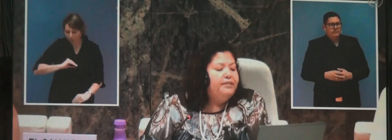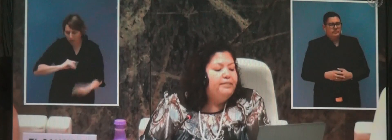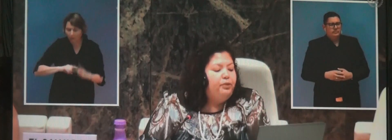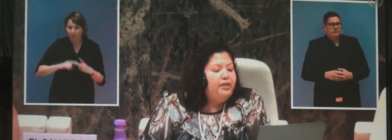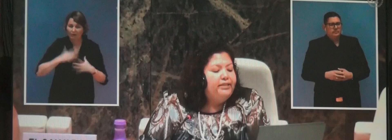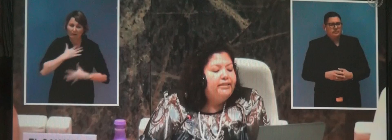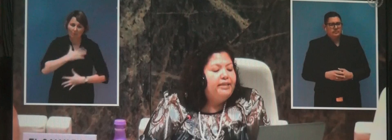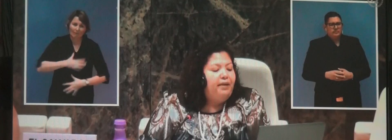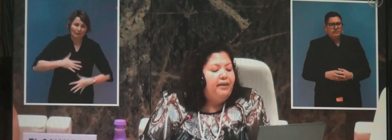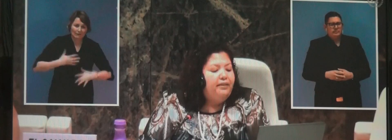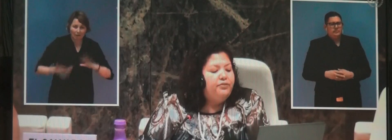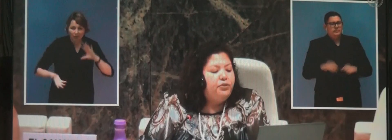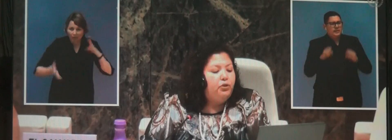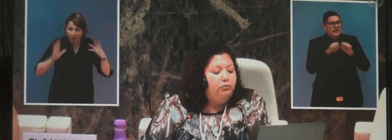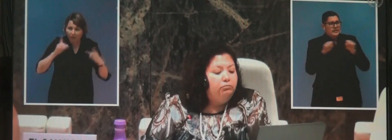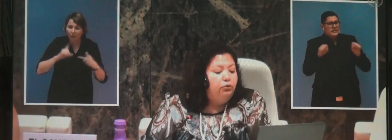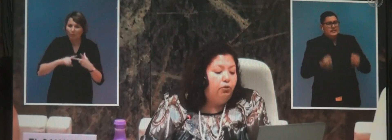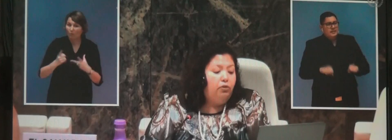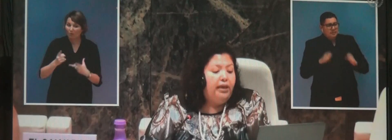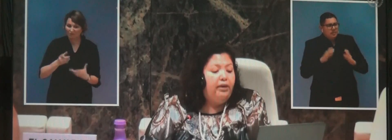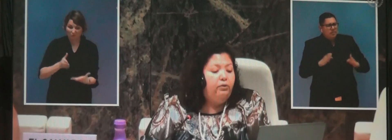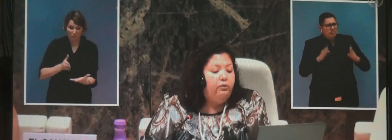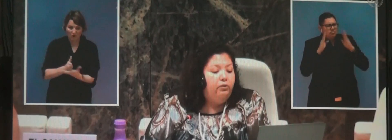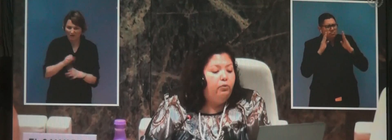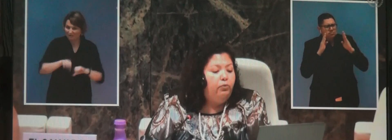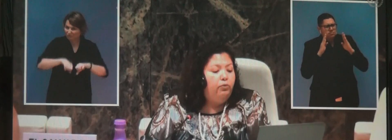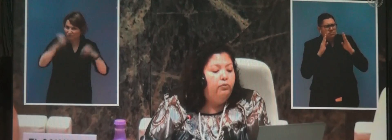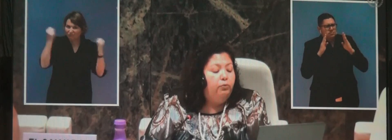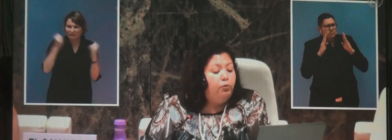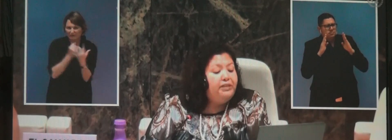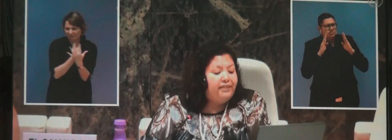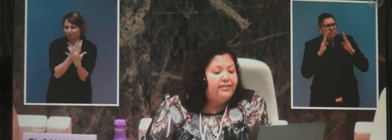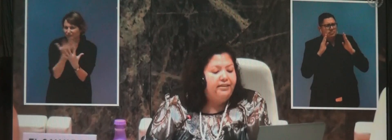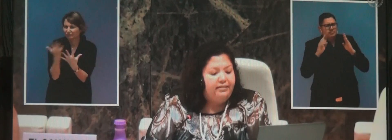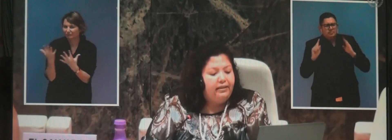Los principios del sistema de atención son en